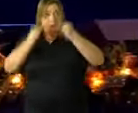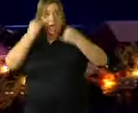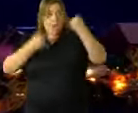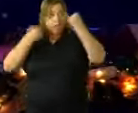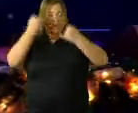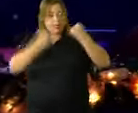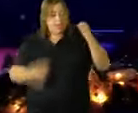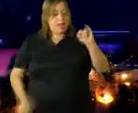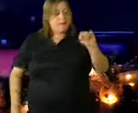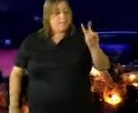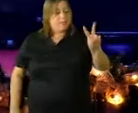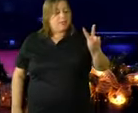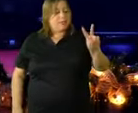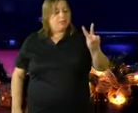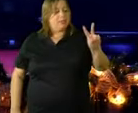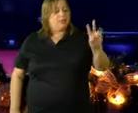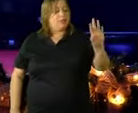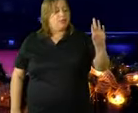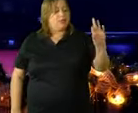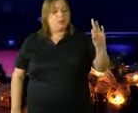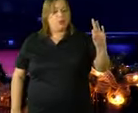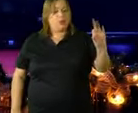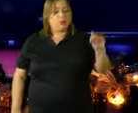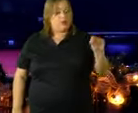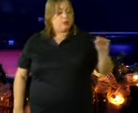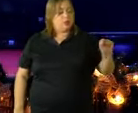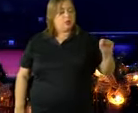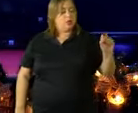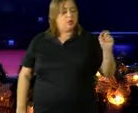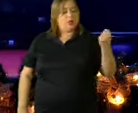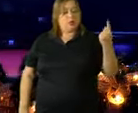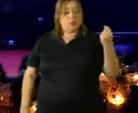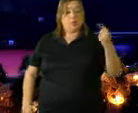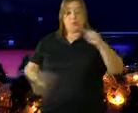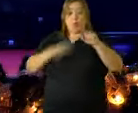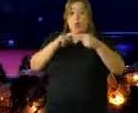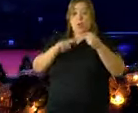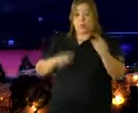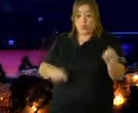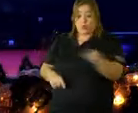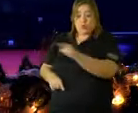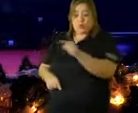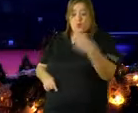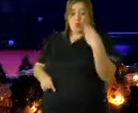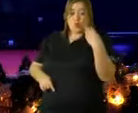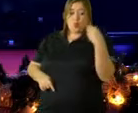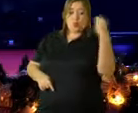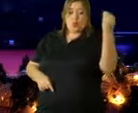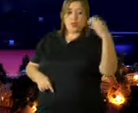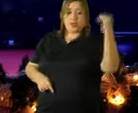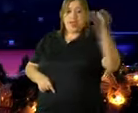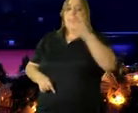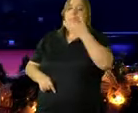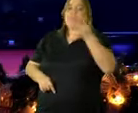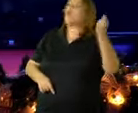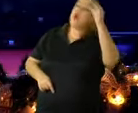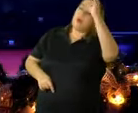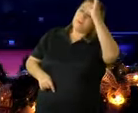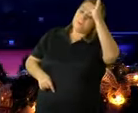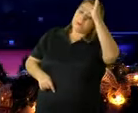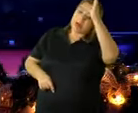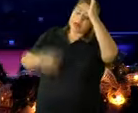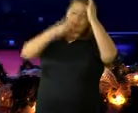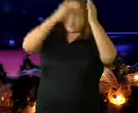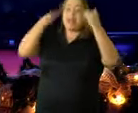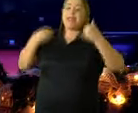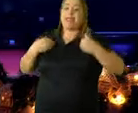hermano, atesórelo. Salga de aquí, mire, empoderado, sabiendo que tienes el mejor Padre, que quiere